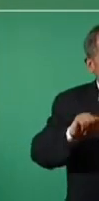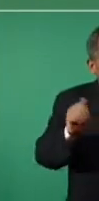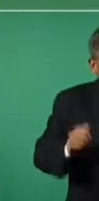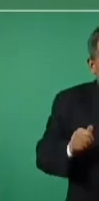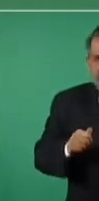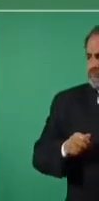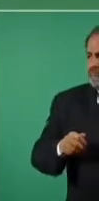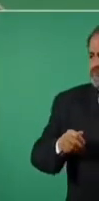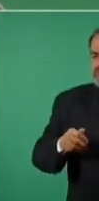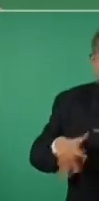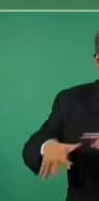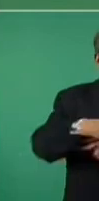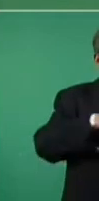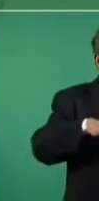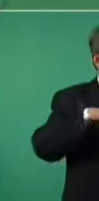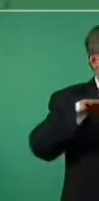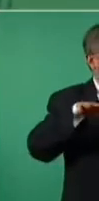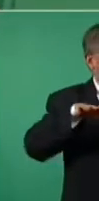de